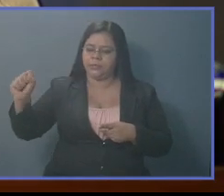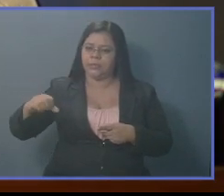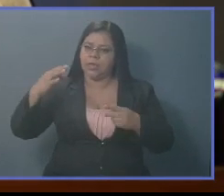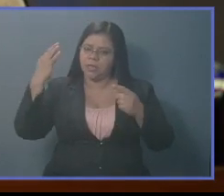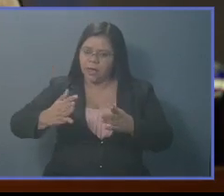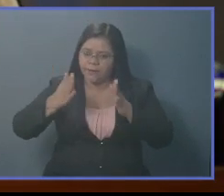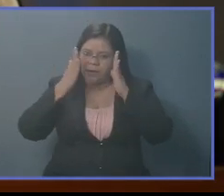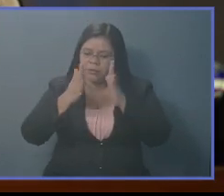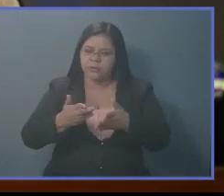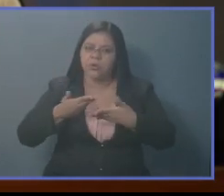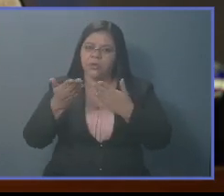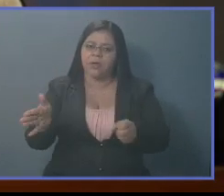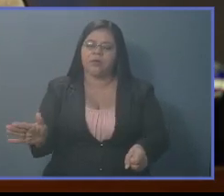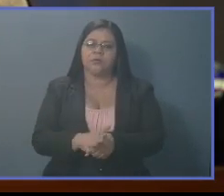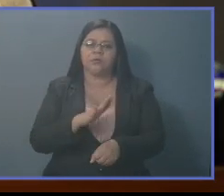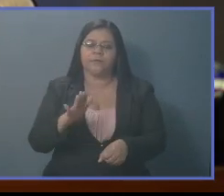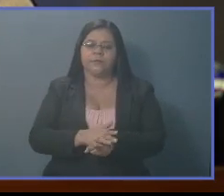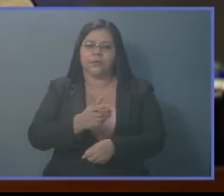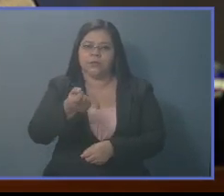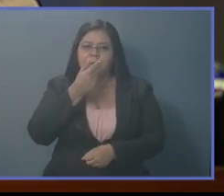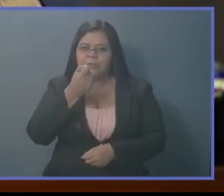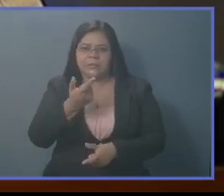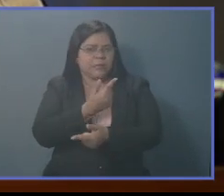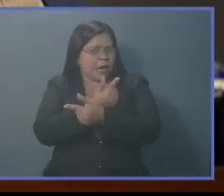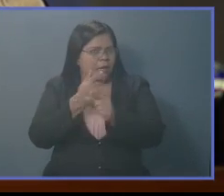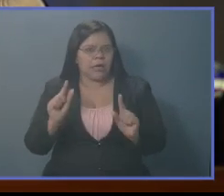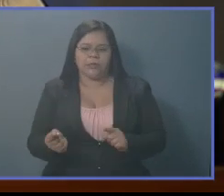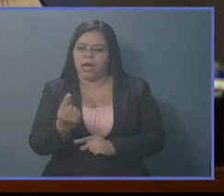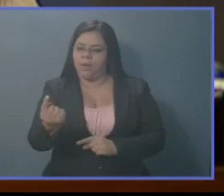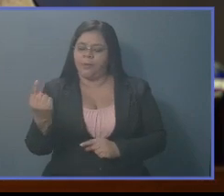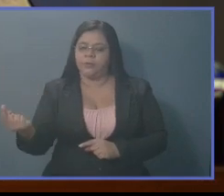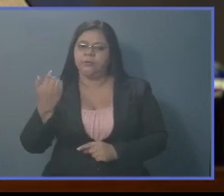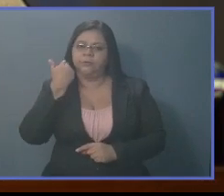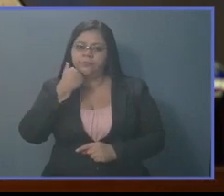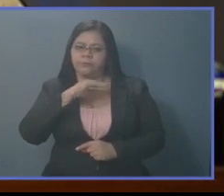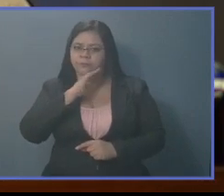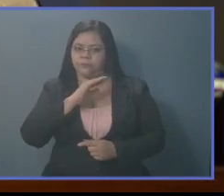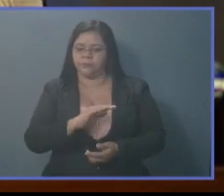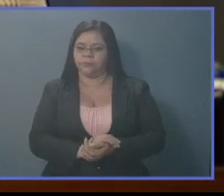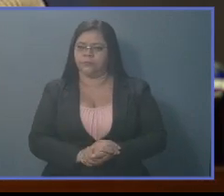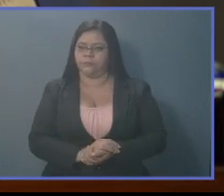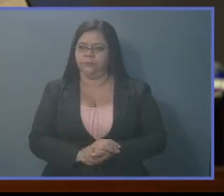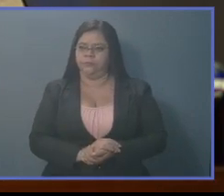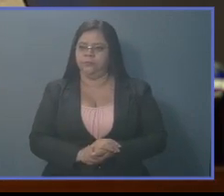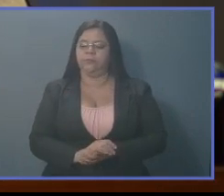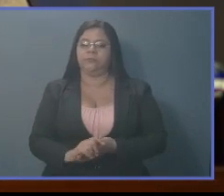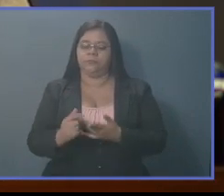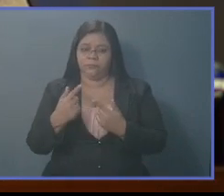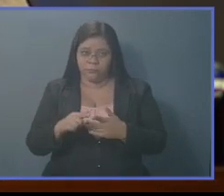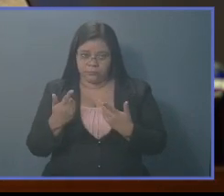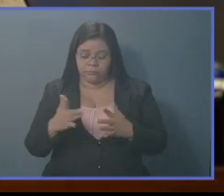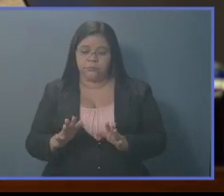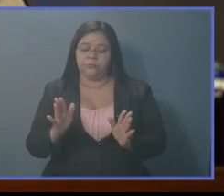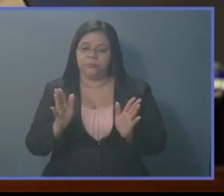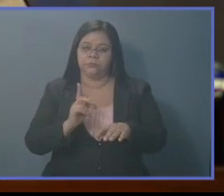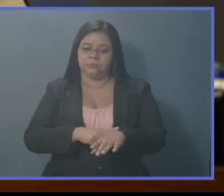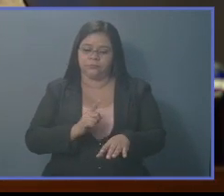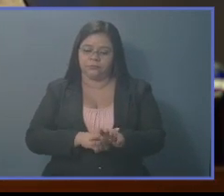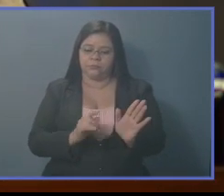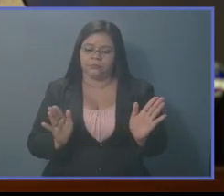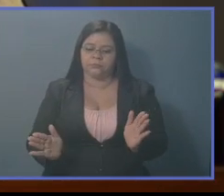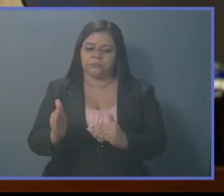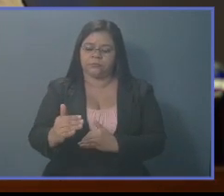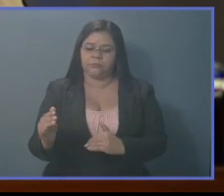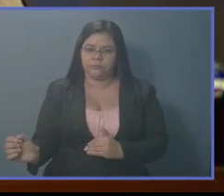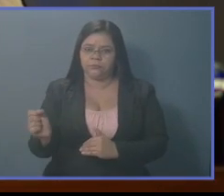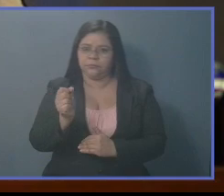el suministro de medicamentos en forma gratuita a todas aquellas personas con enfermedades comunes y crónicas y que se encuentren en cuarentena o aislamiento.